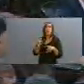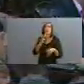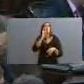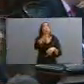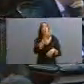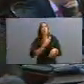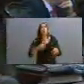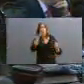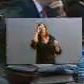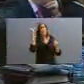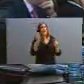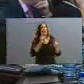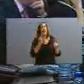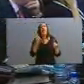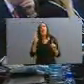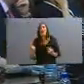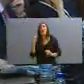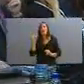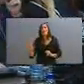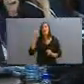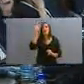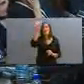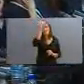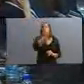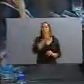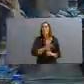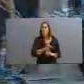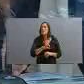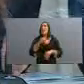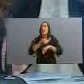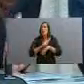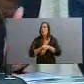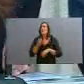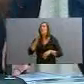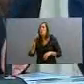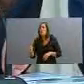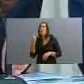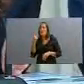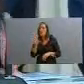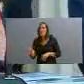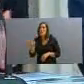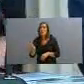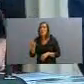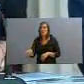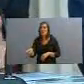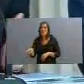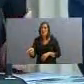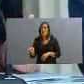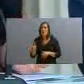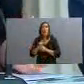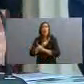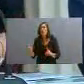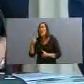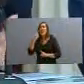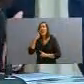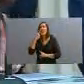que claramente en cada provincia la seguridad corresponde al gobierno de esa provincia. Ni siquiera a los